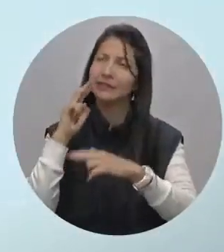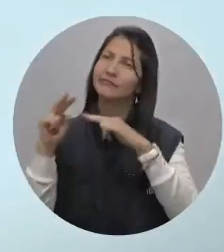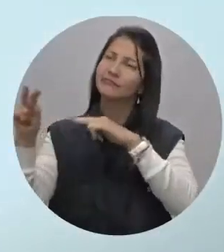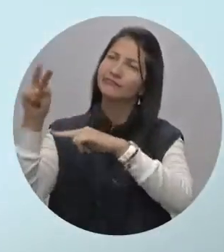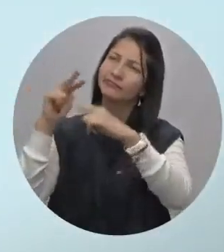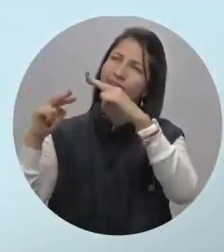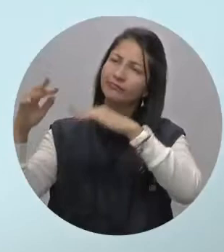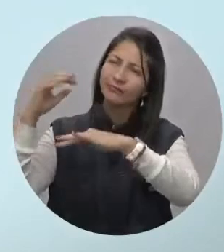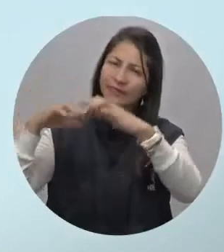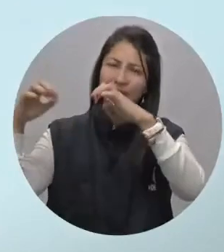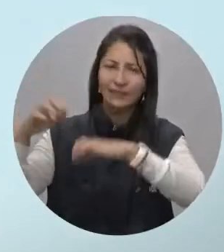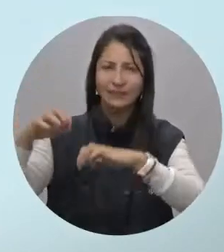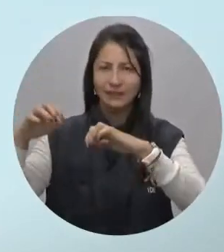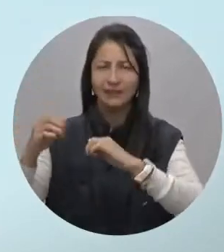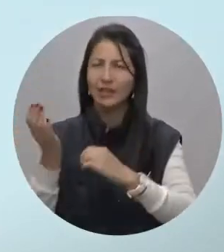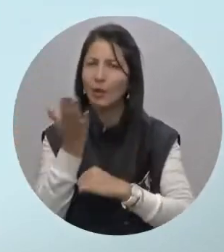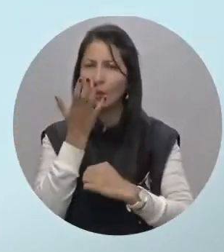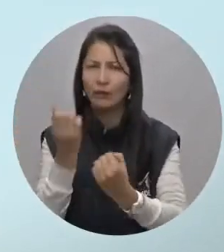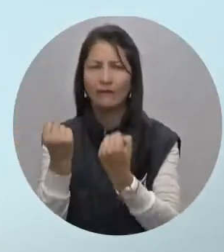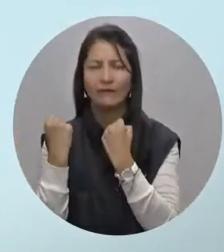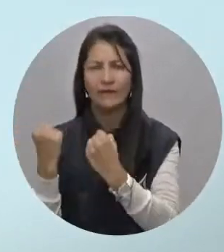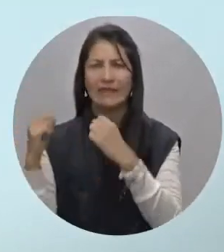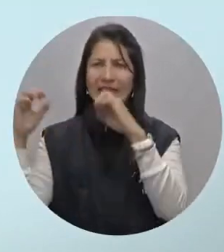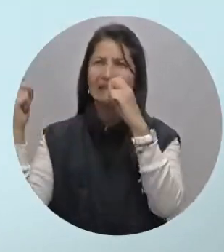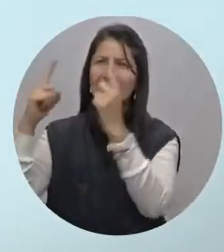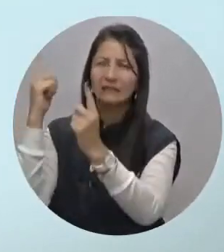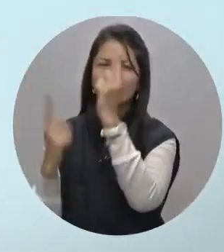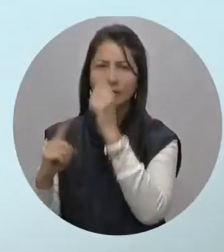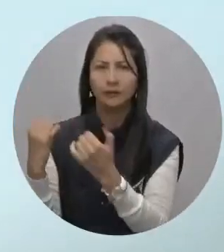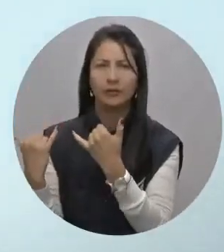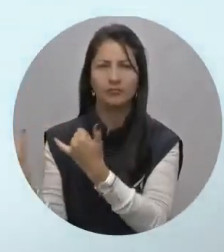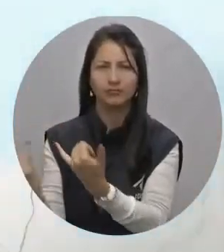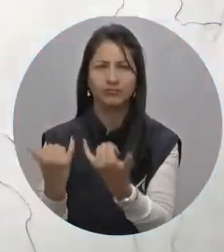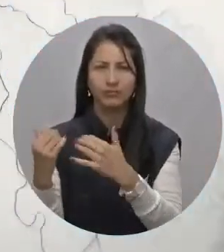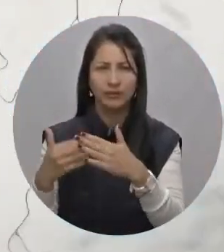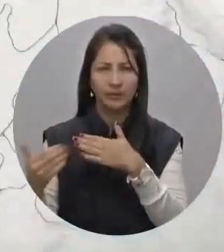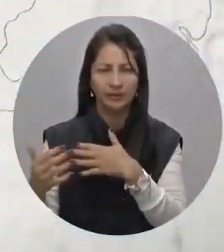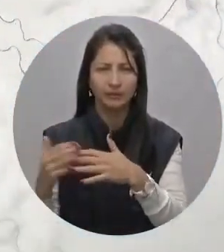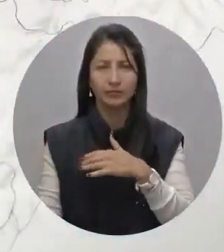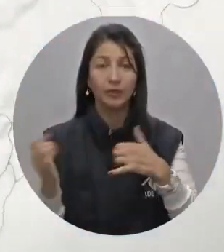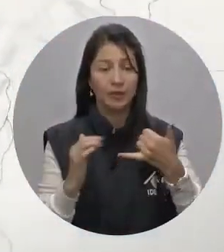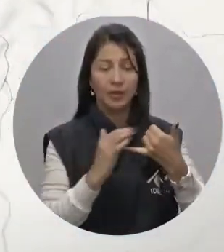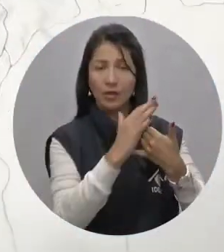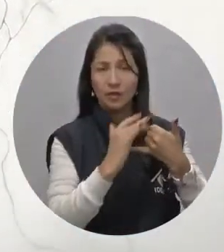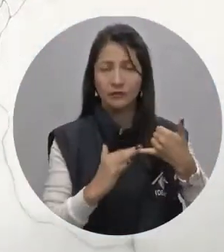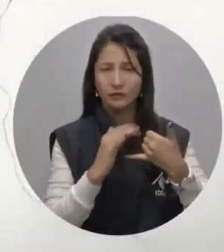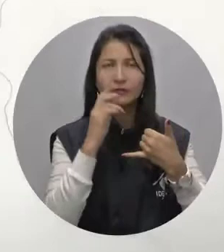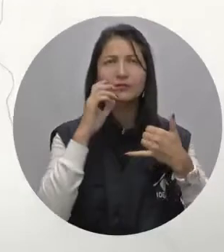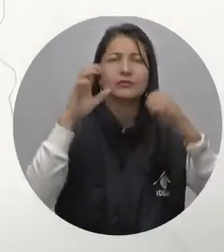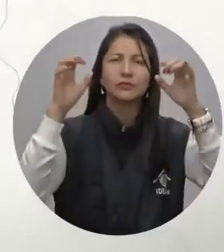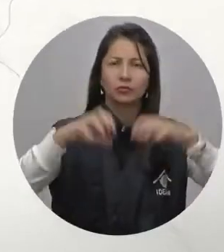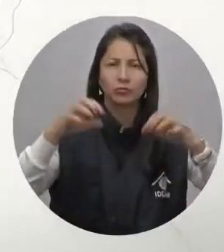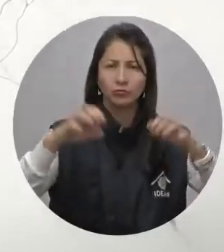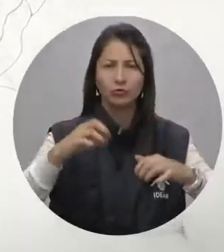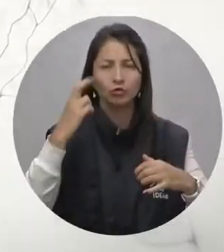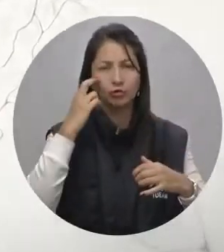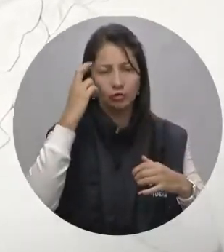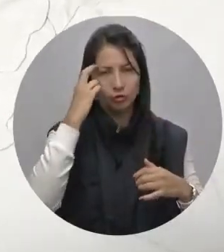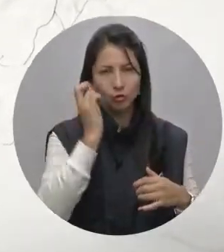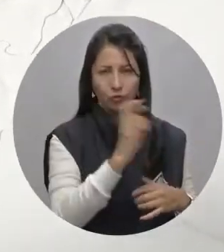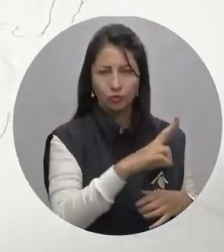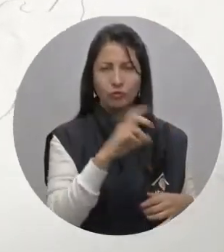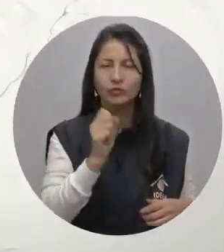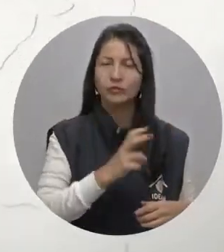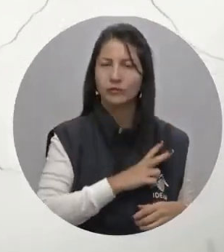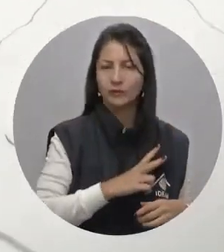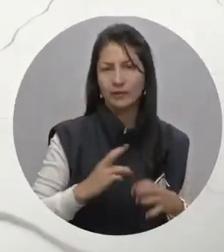Para San Andrés y Providencia se esperan lluvias con vientos fuertes y tormentas eléctricas. En el litoral pacífico veremos lluvias caer en el sur